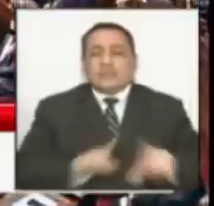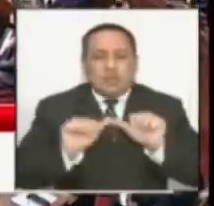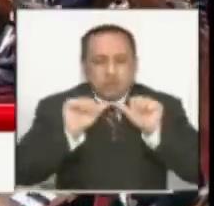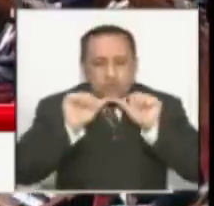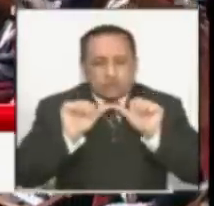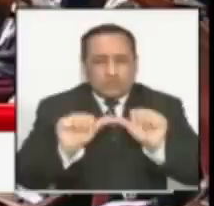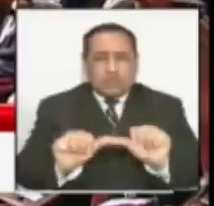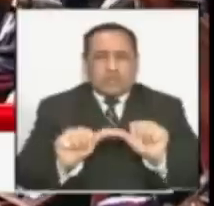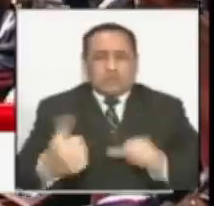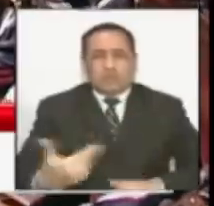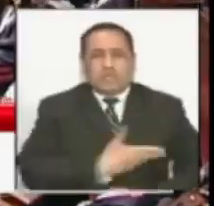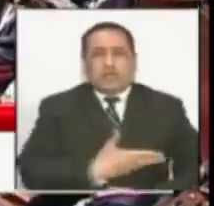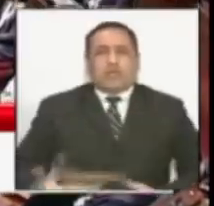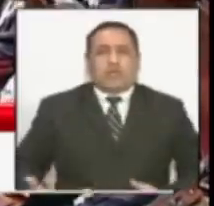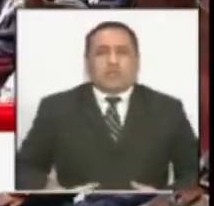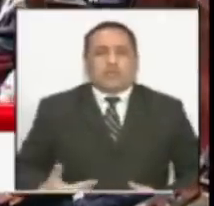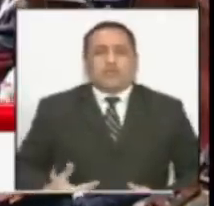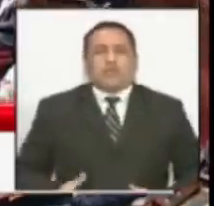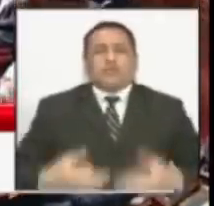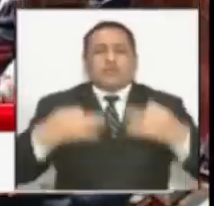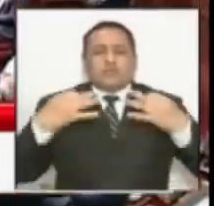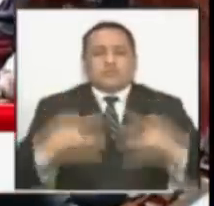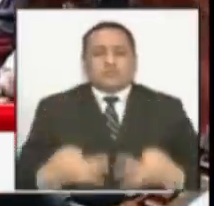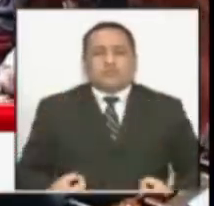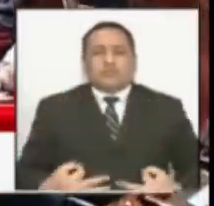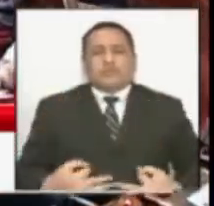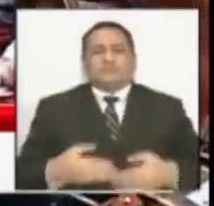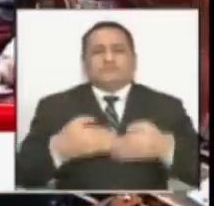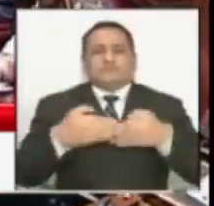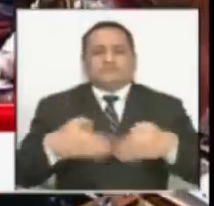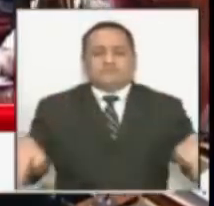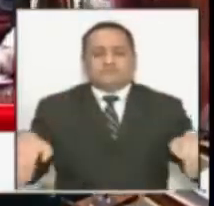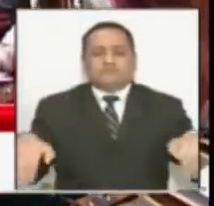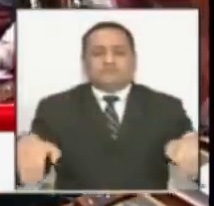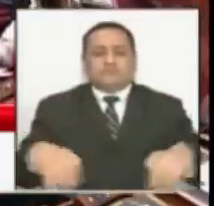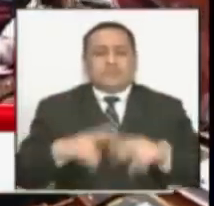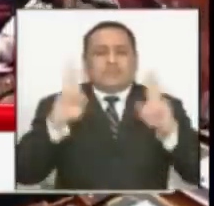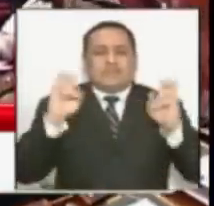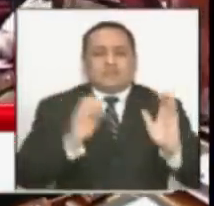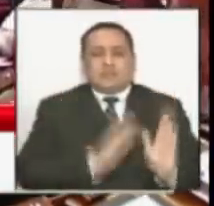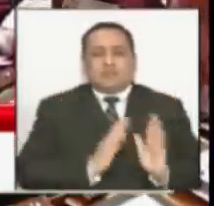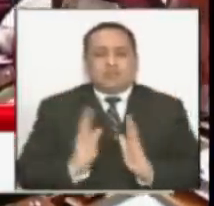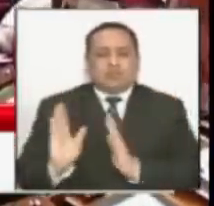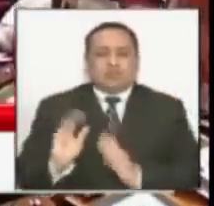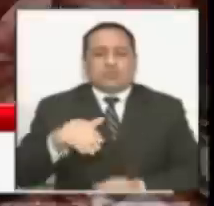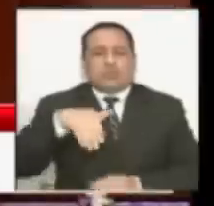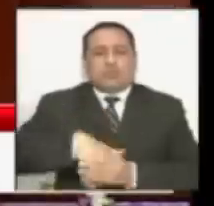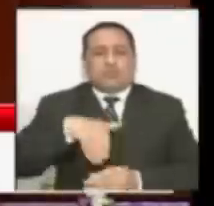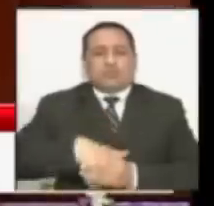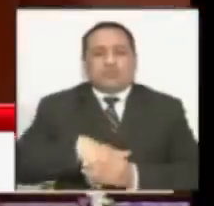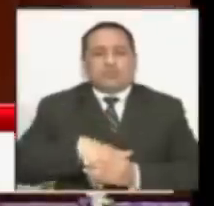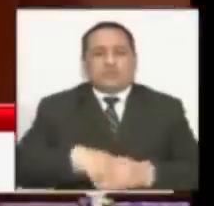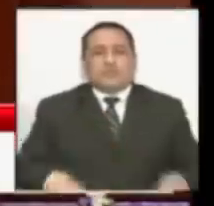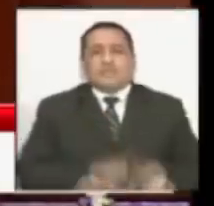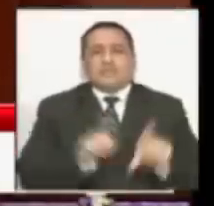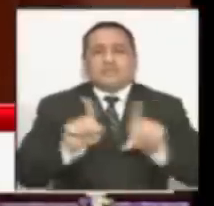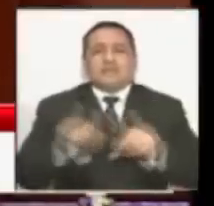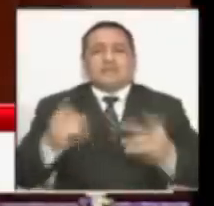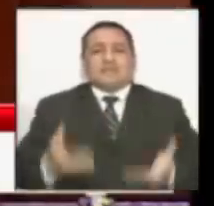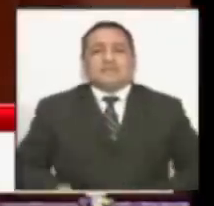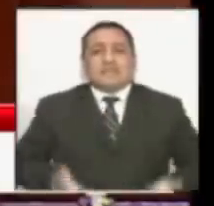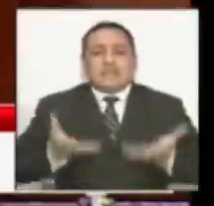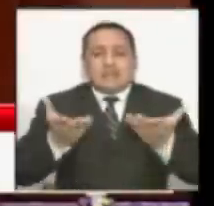Mantendremos desde el gobierno una actitud de absoluta neutralidad en el proceso electoral en marcha y